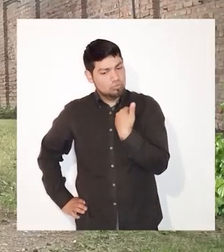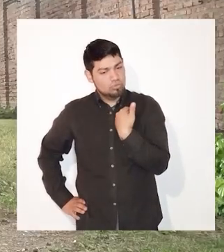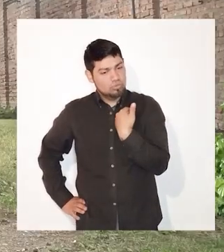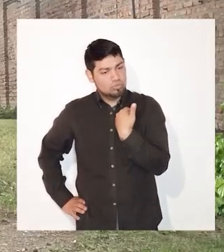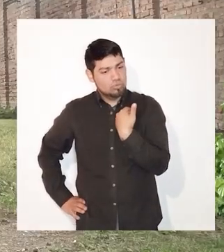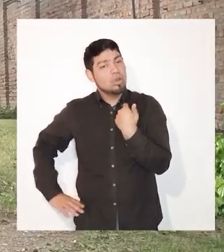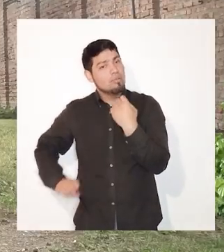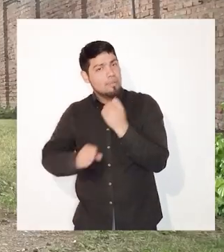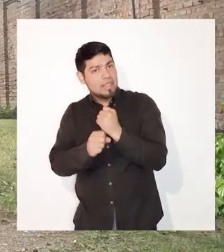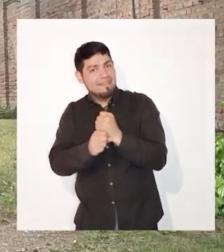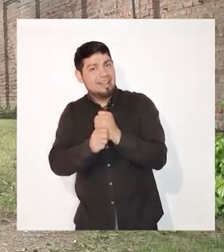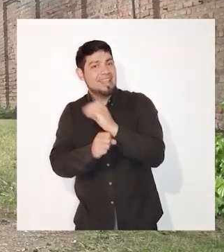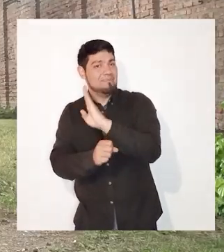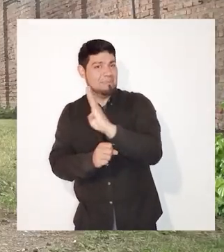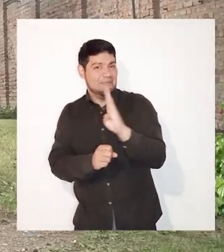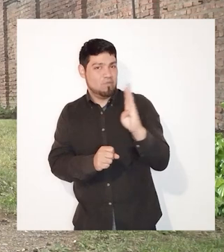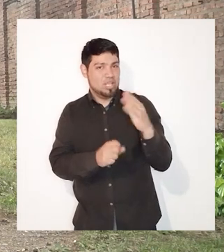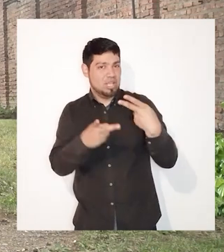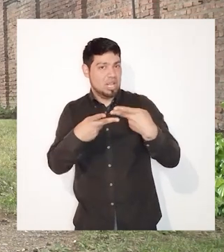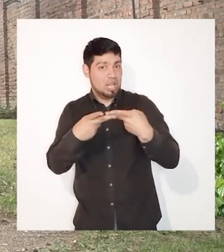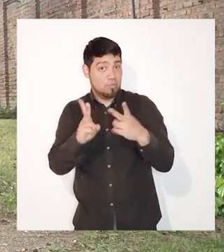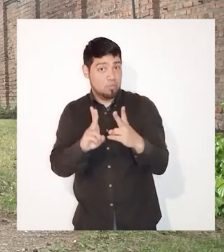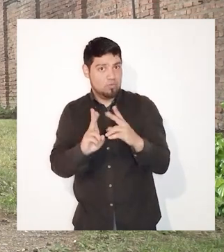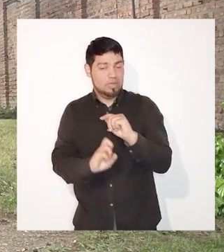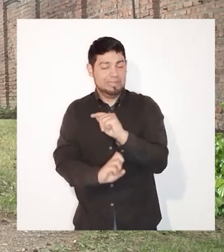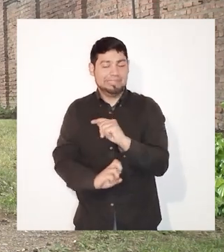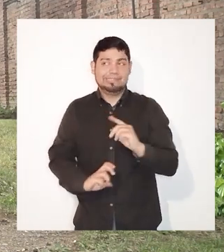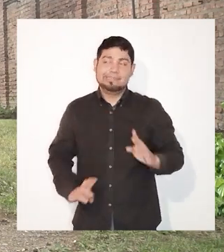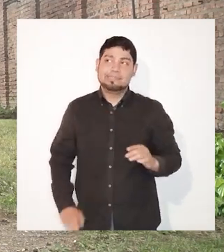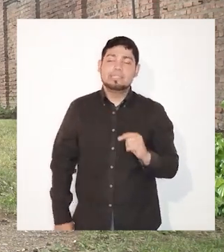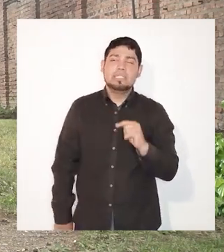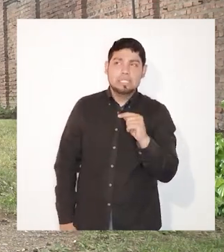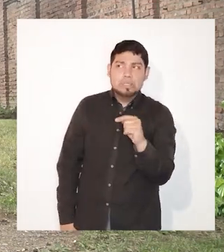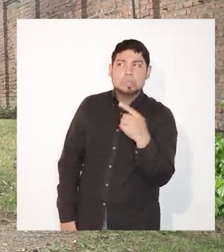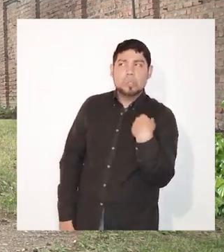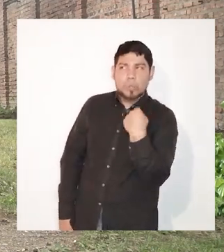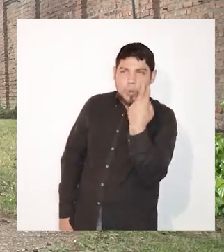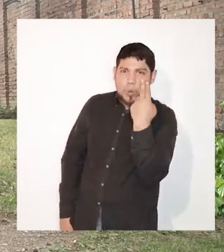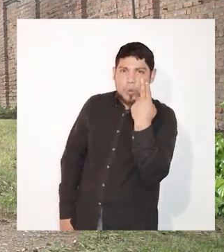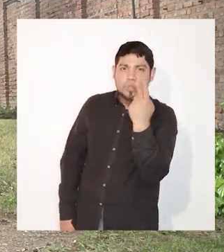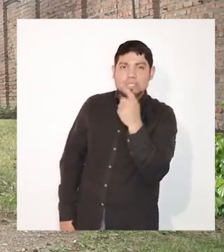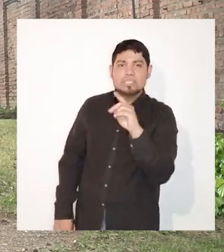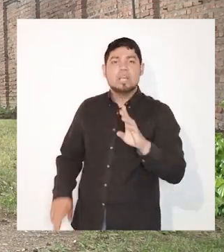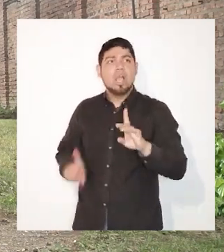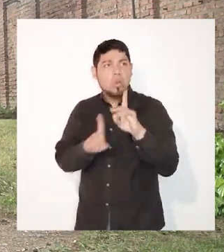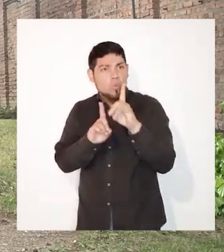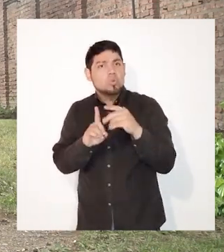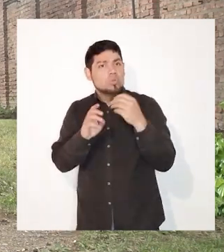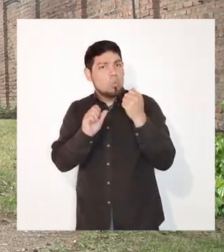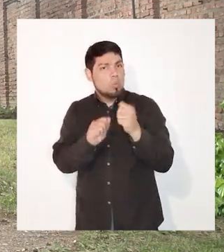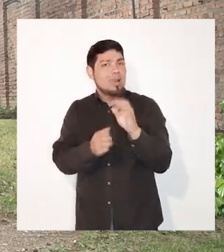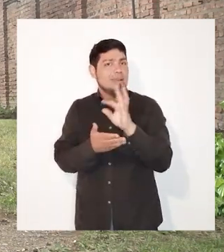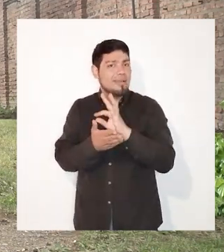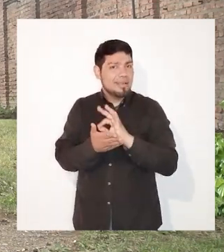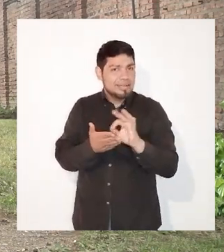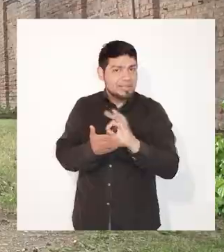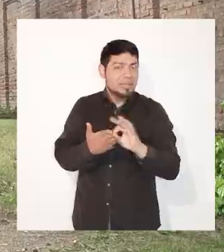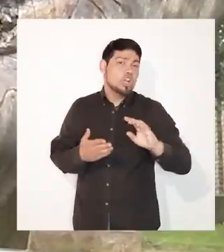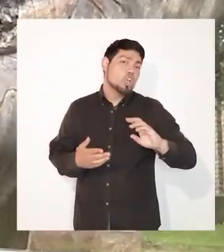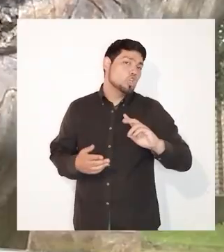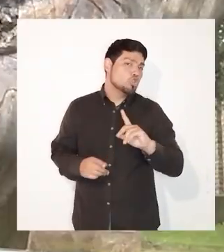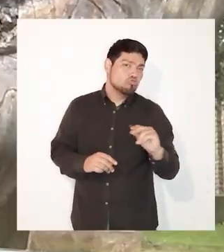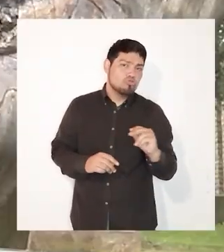unos años trabajando en bibliotecas públicas como parte del programa de Bibliorred. Entonces había más o menos lo que se leía y lo que no.